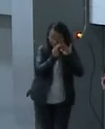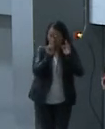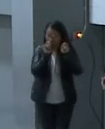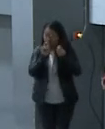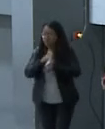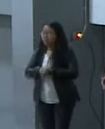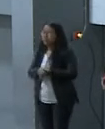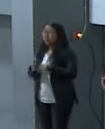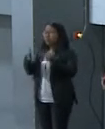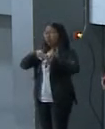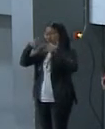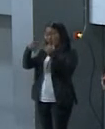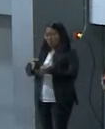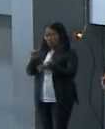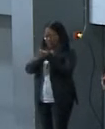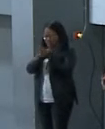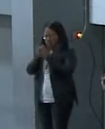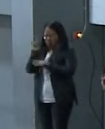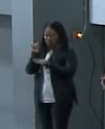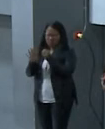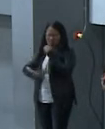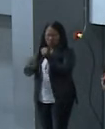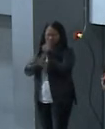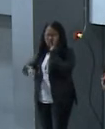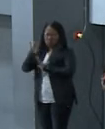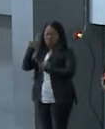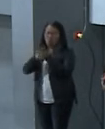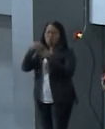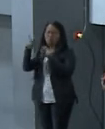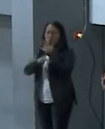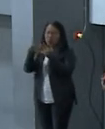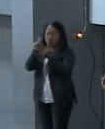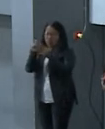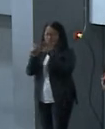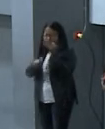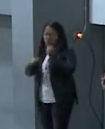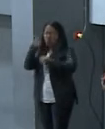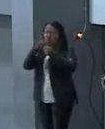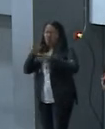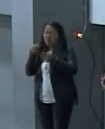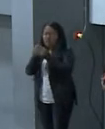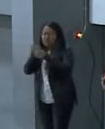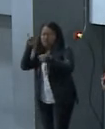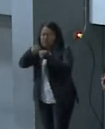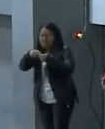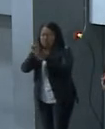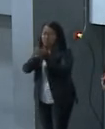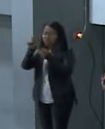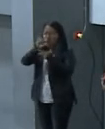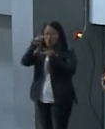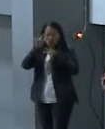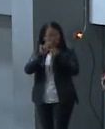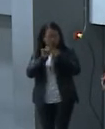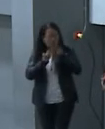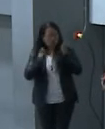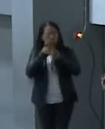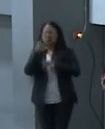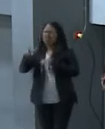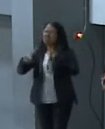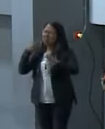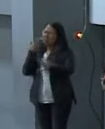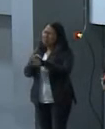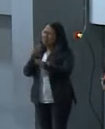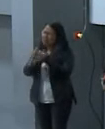cuanto a formalización, básicamente el proyecto tiene esos puntos, tipo de vinculación y los otros puntos que están establecidos. ¿Qué se propone en